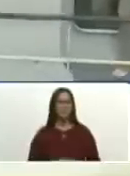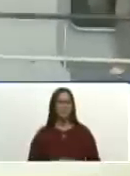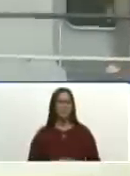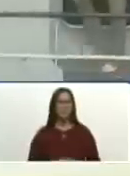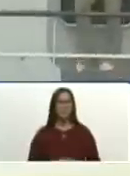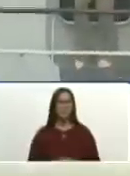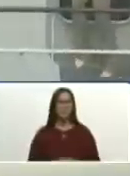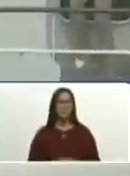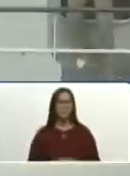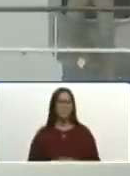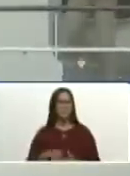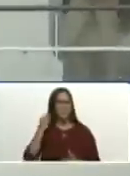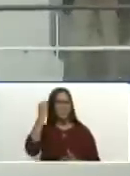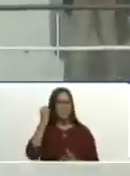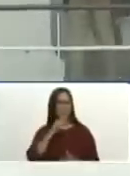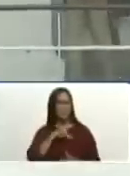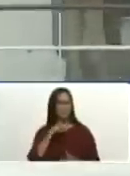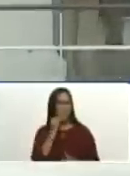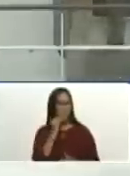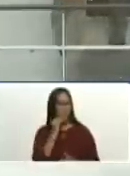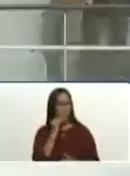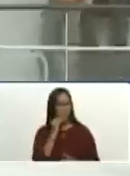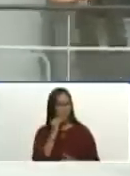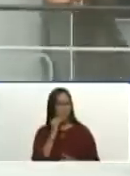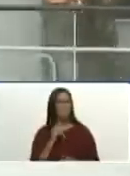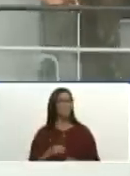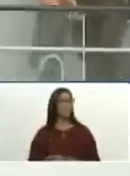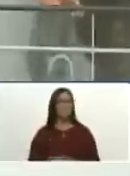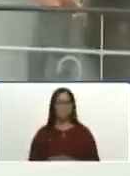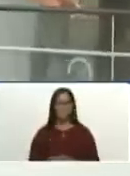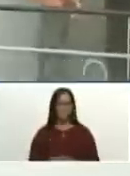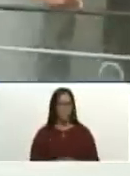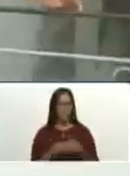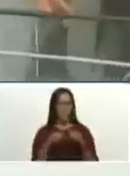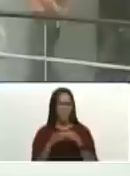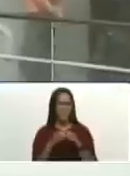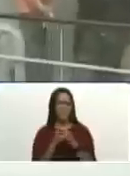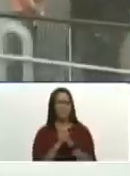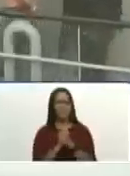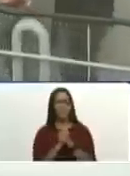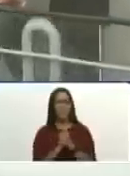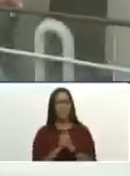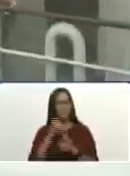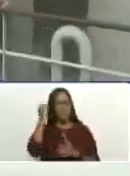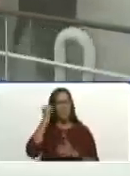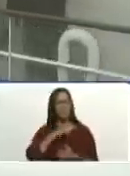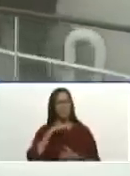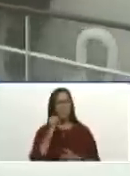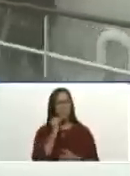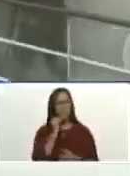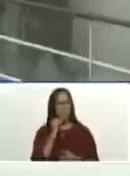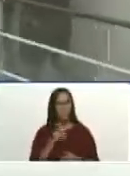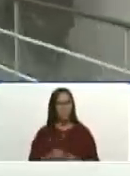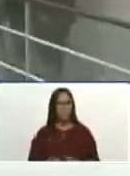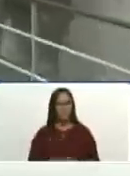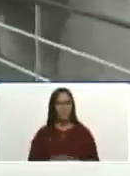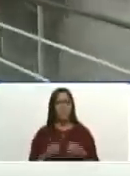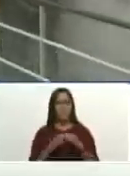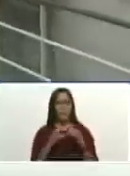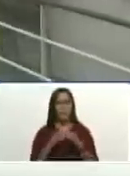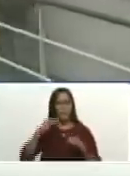Nos subestimaron. Una vez más, compañeros trabajadores, trabajadoras, nos subestimaron. Compañeros de la Fuerza